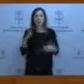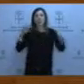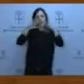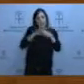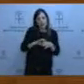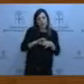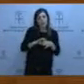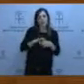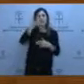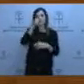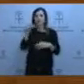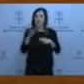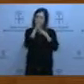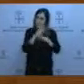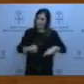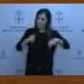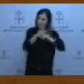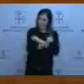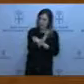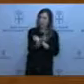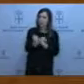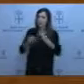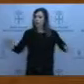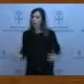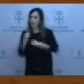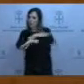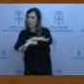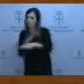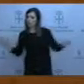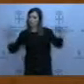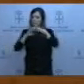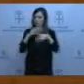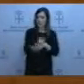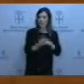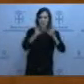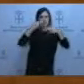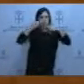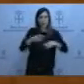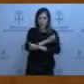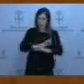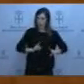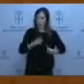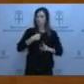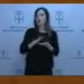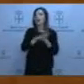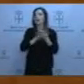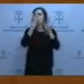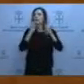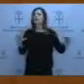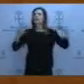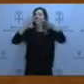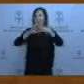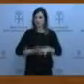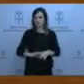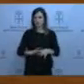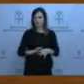entre la resolución parlamentaria y la acción del Gobierno. Y eso no es cierto. Estoy hablando de la vinculación. Otra